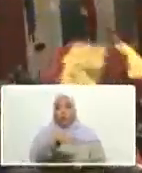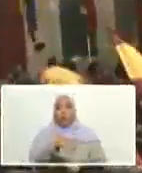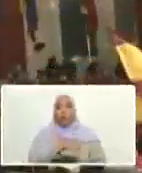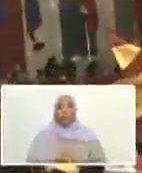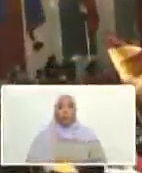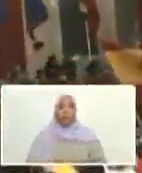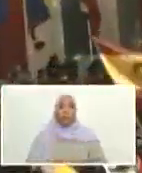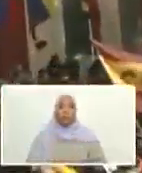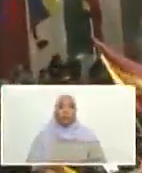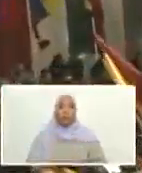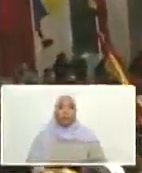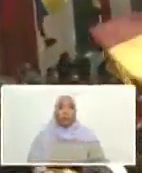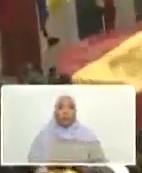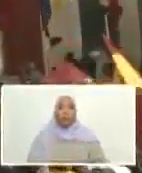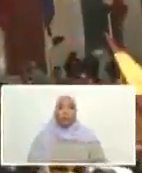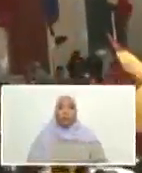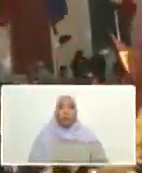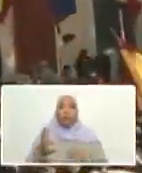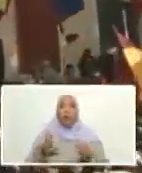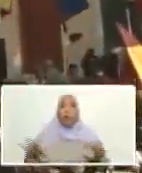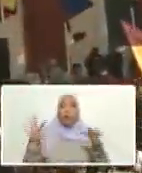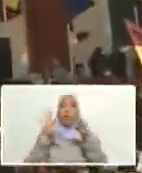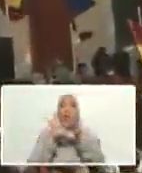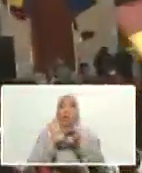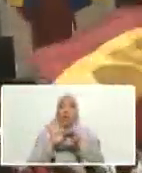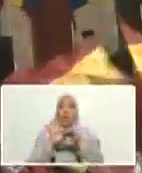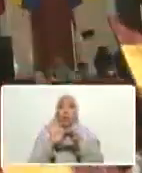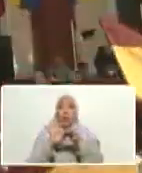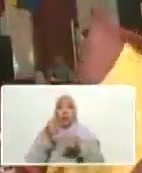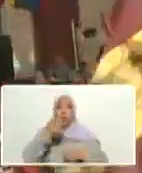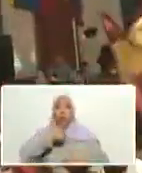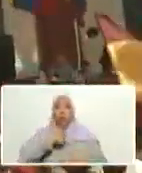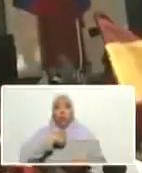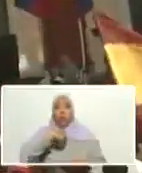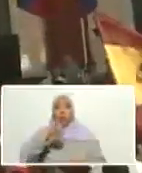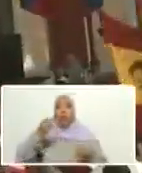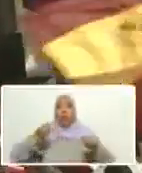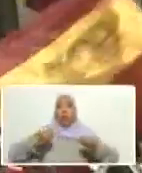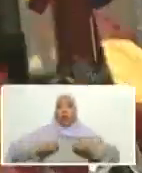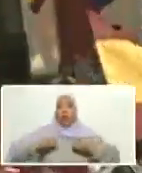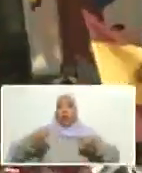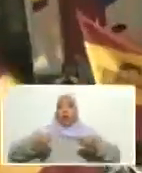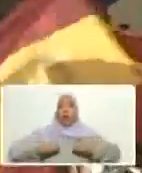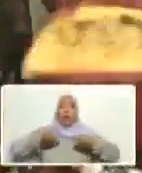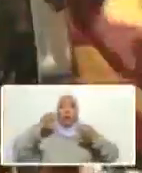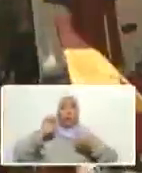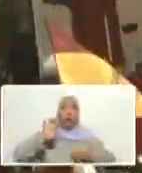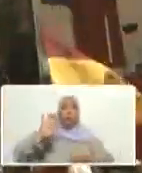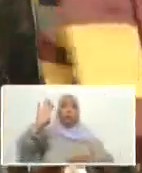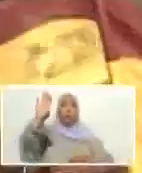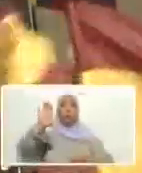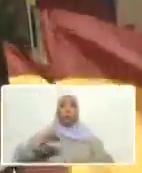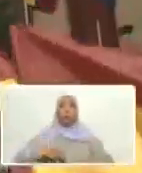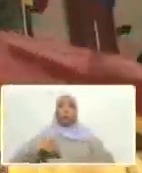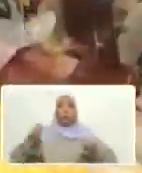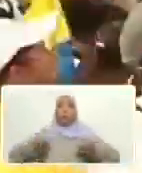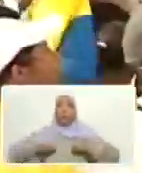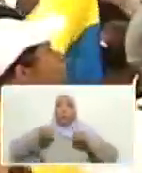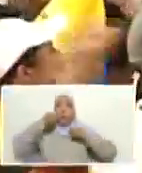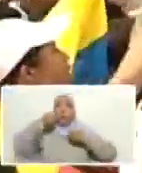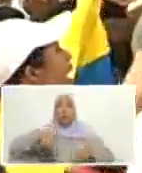Y bajo el grito del pueblo unido, yo digo ¡que viva la patria! ¡Que viva el